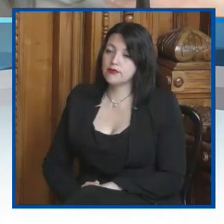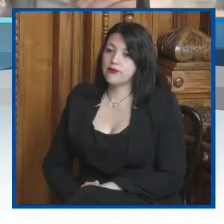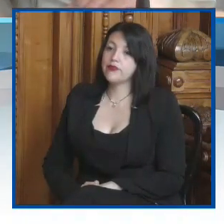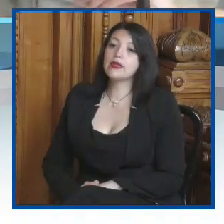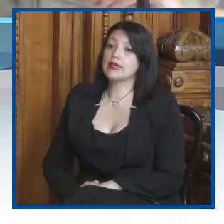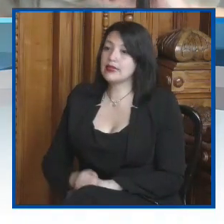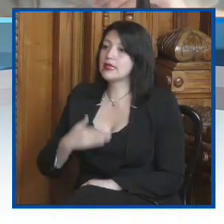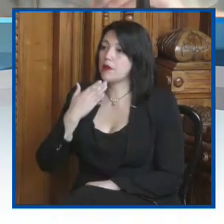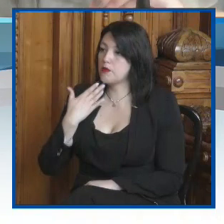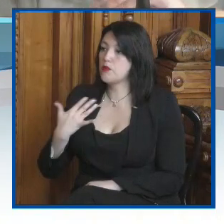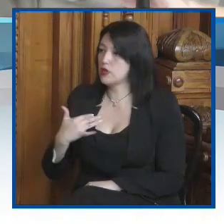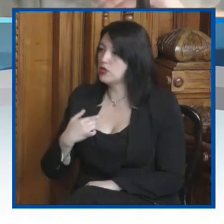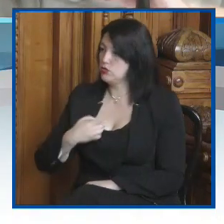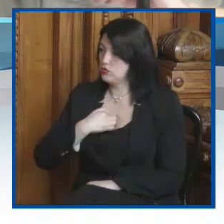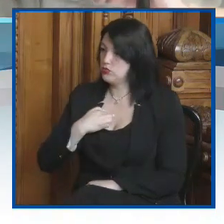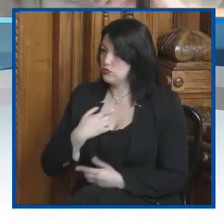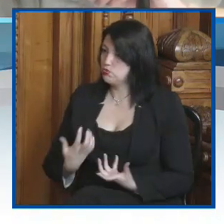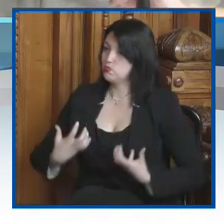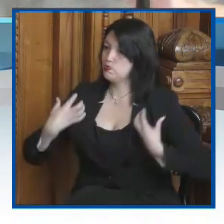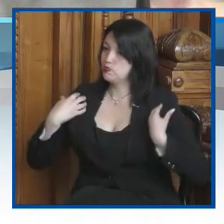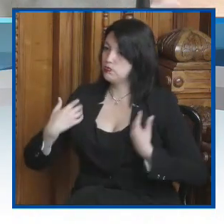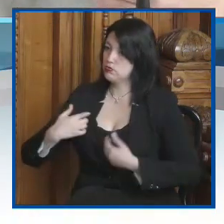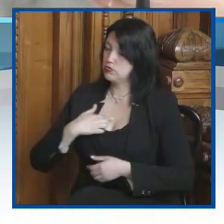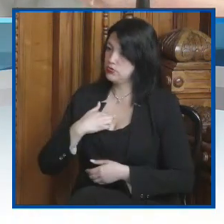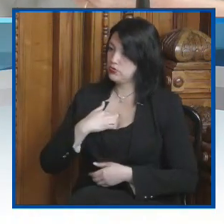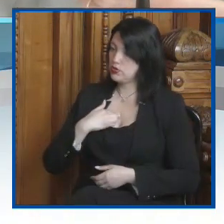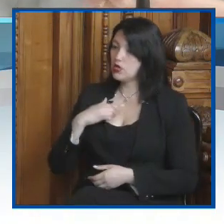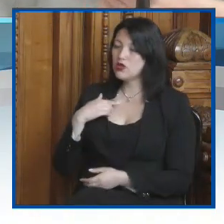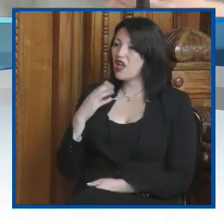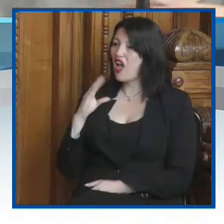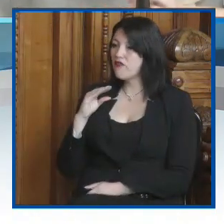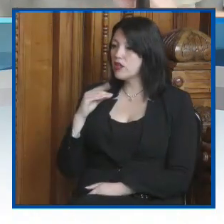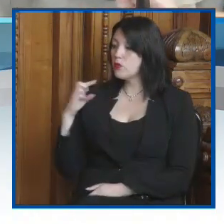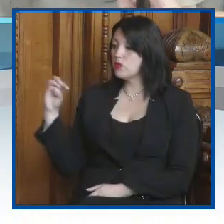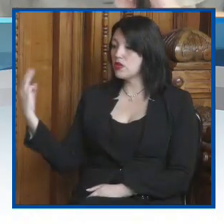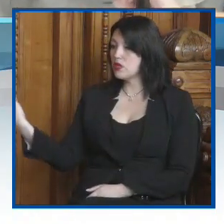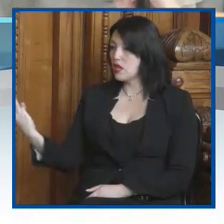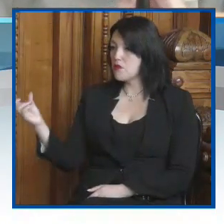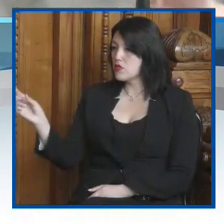haga cargo de esa decisión que está tomando y no esté hablando por un tercero.